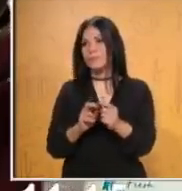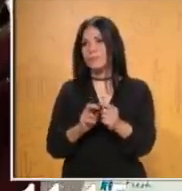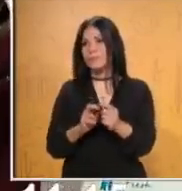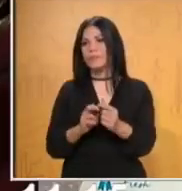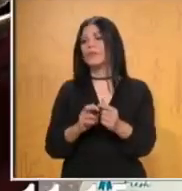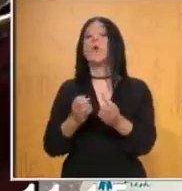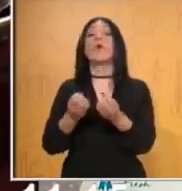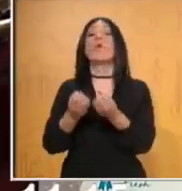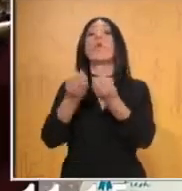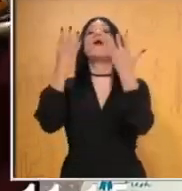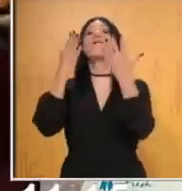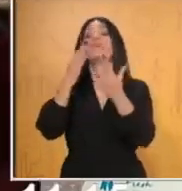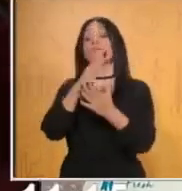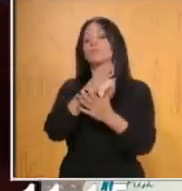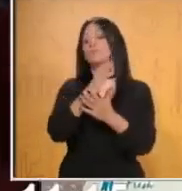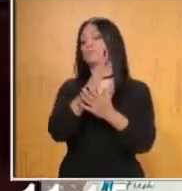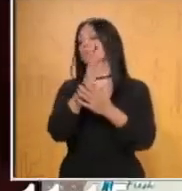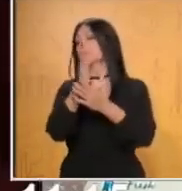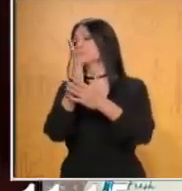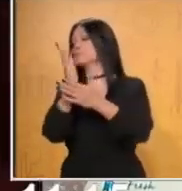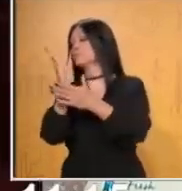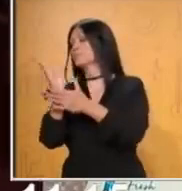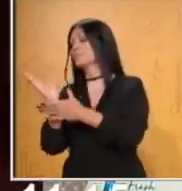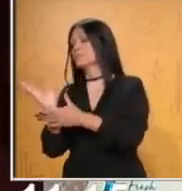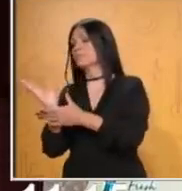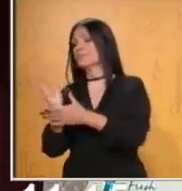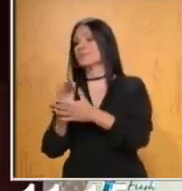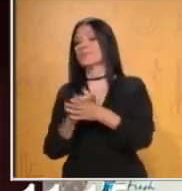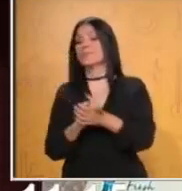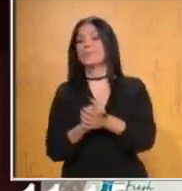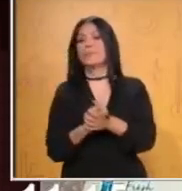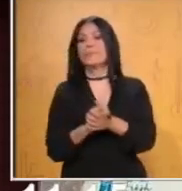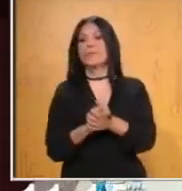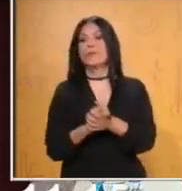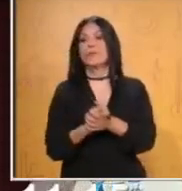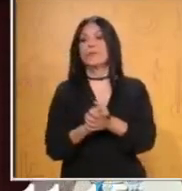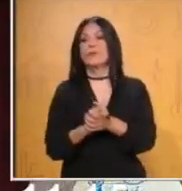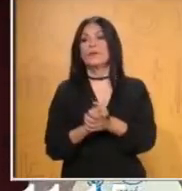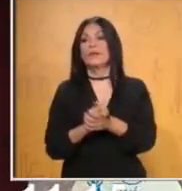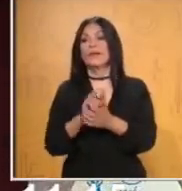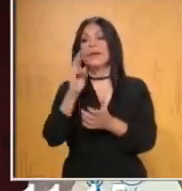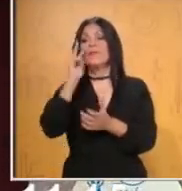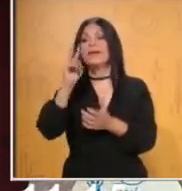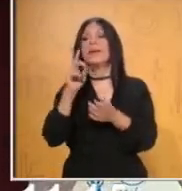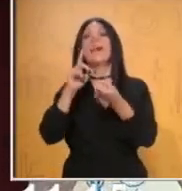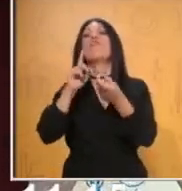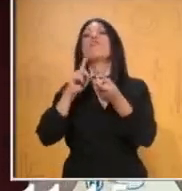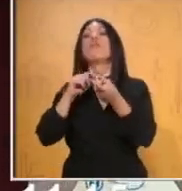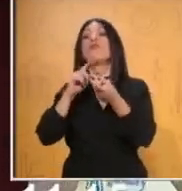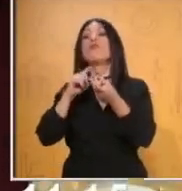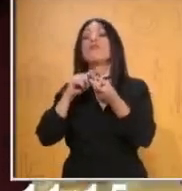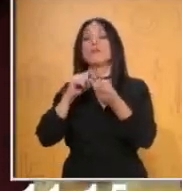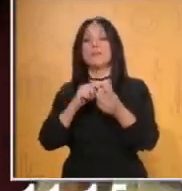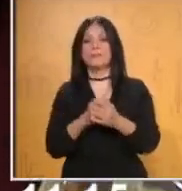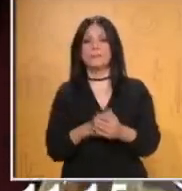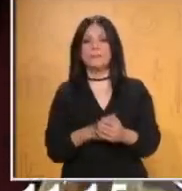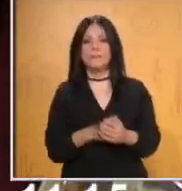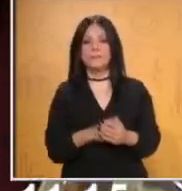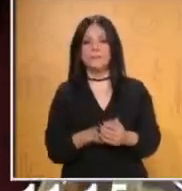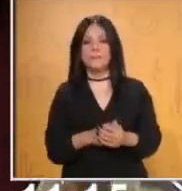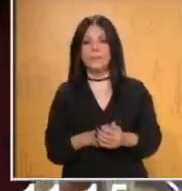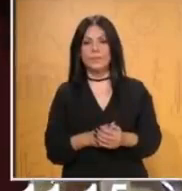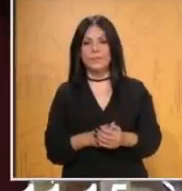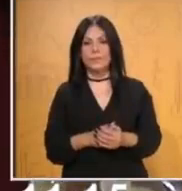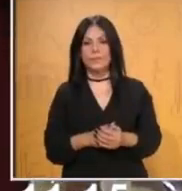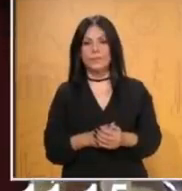¿Cuánto va a avanzar? En este caso, para ver hasta dónde va a llegar, dice, si tenemos